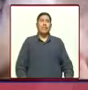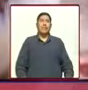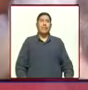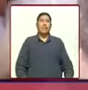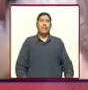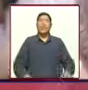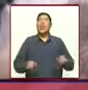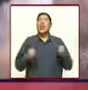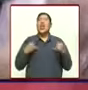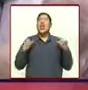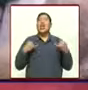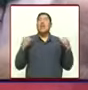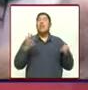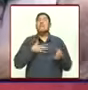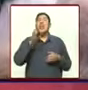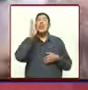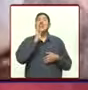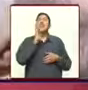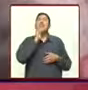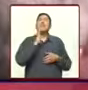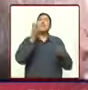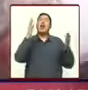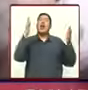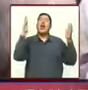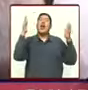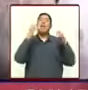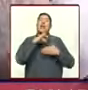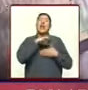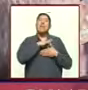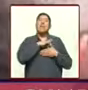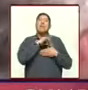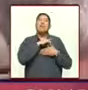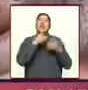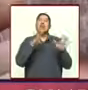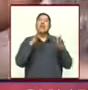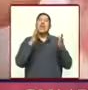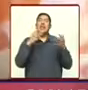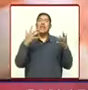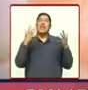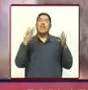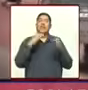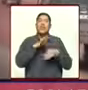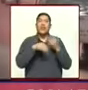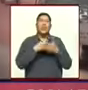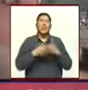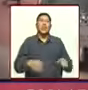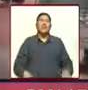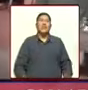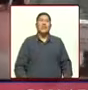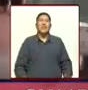Jóvenes, los sueños se cumplen, las oportunidades van y vienen, aprovechenla, ya sea grande o pequeña, aprovechenla todo.